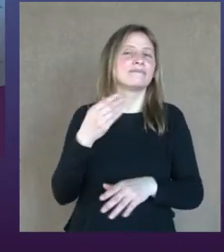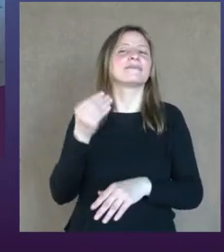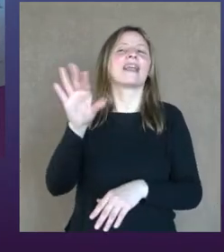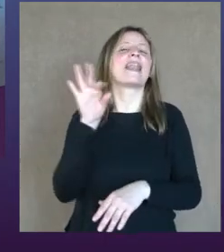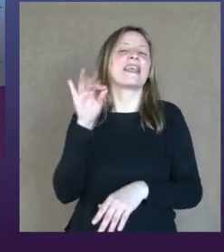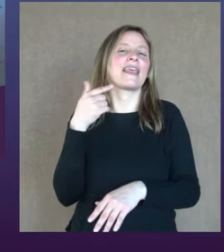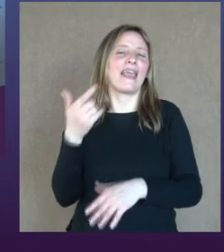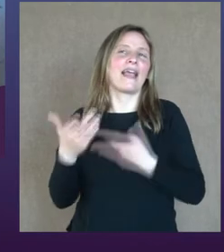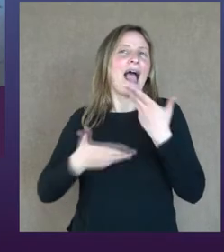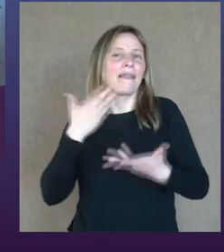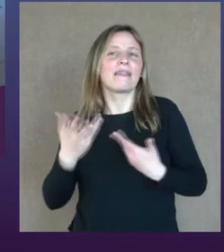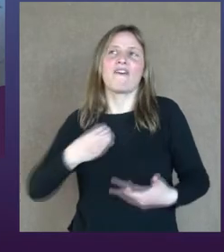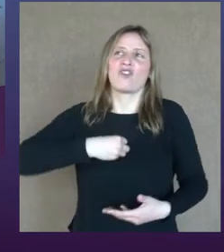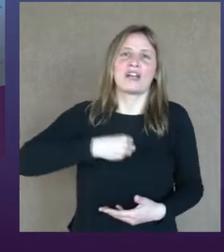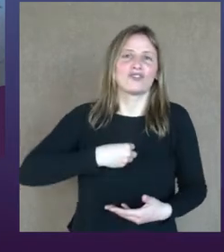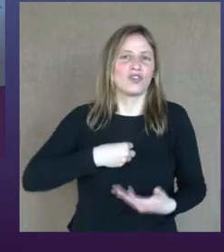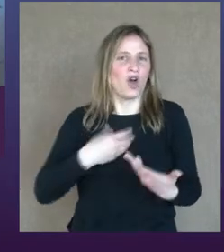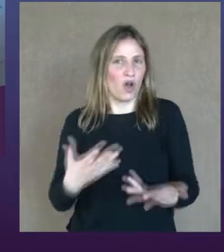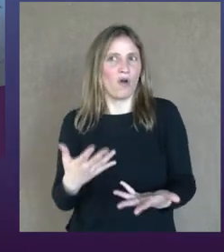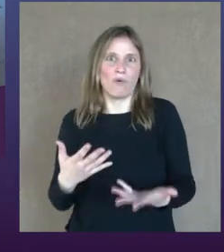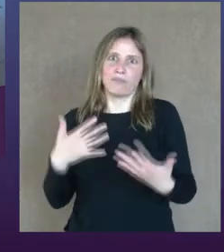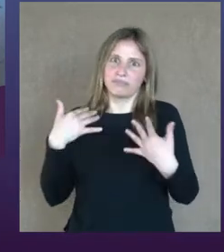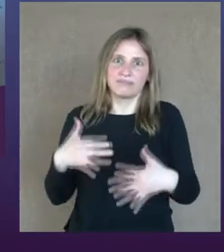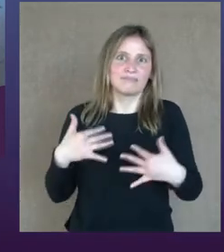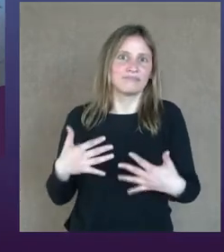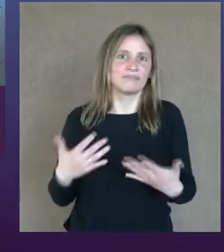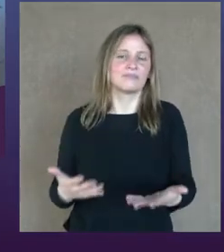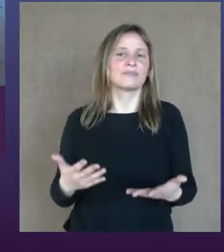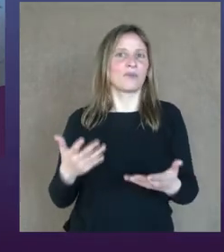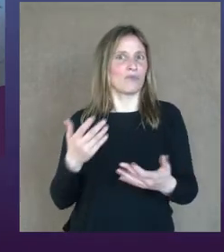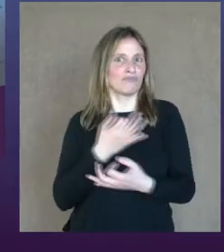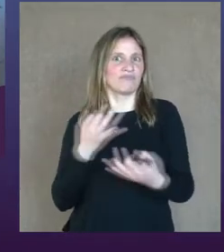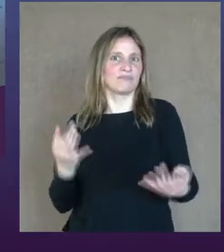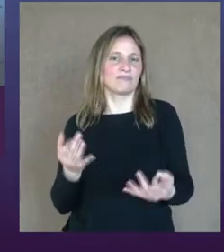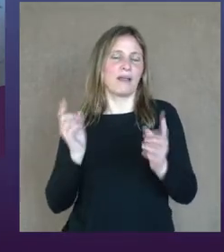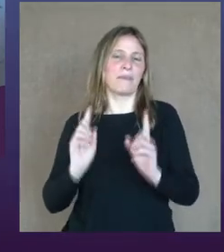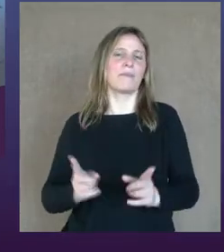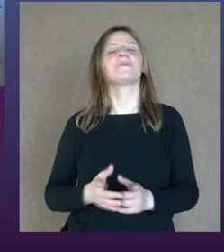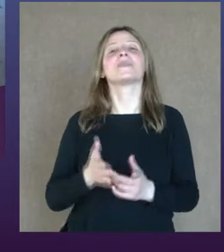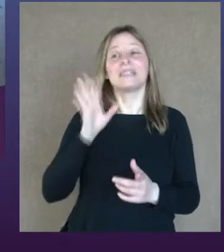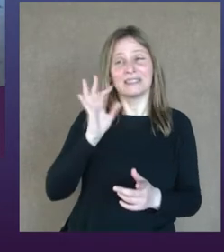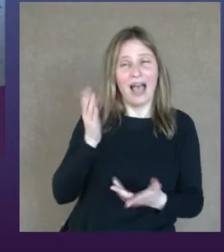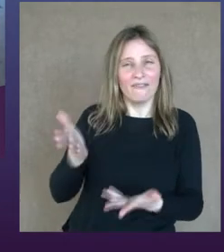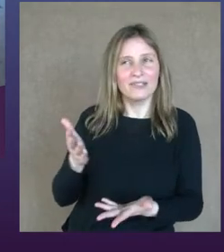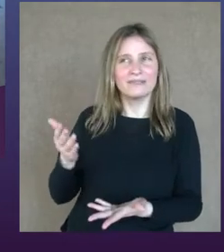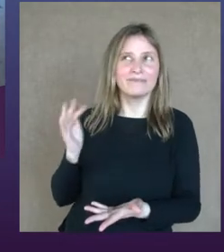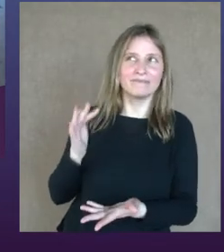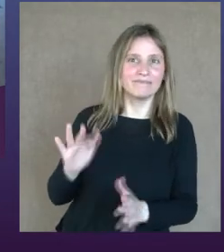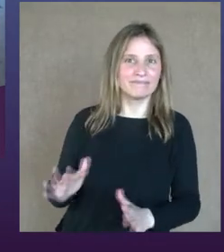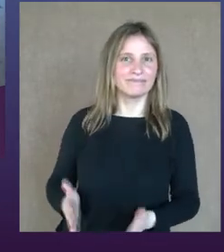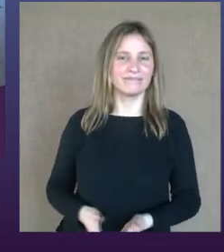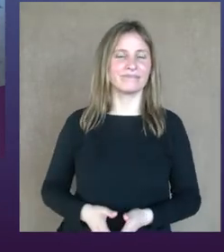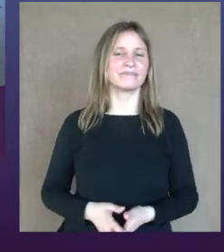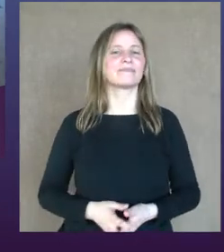cuando elige una vocación tan intensa y tan fantástica también, ¿no? ¿Lo sabe Verónica